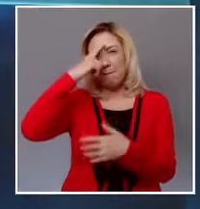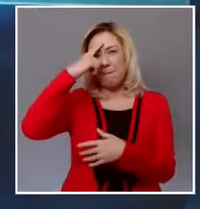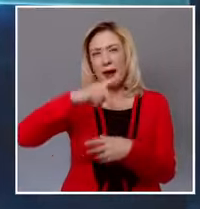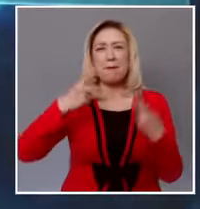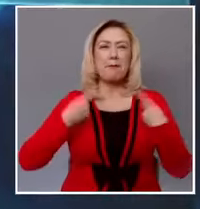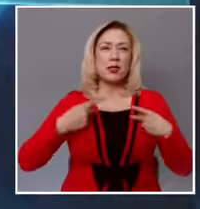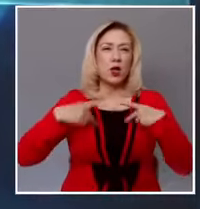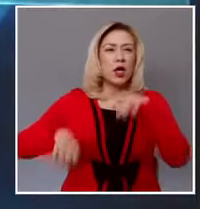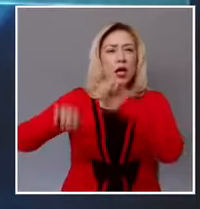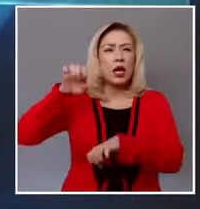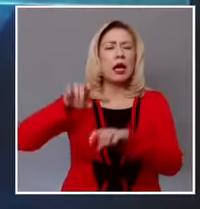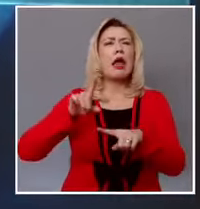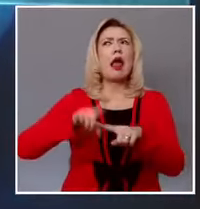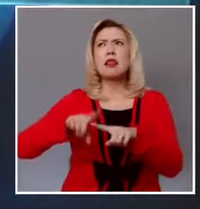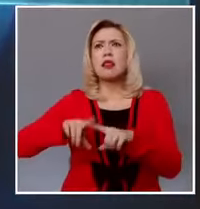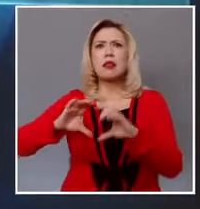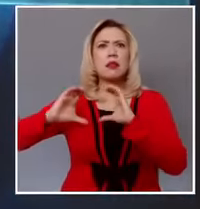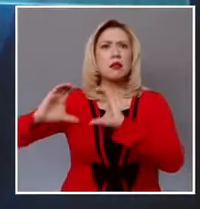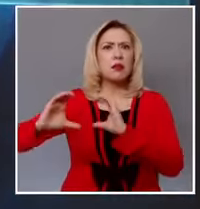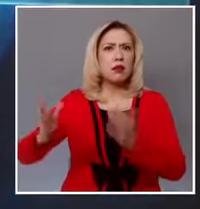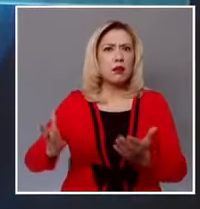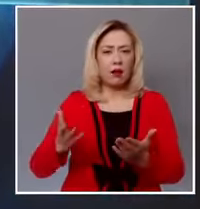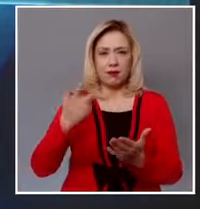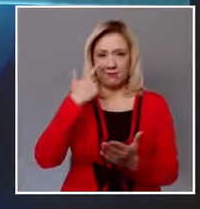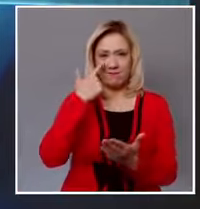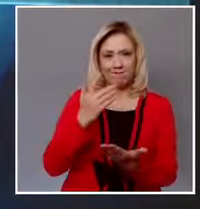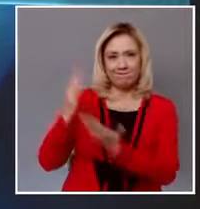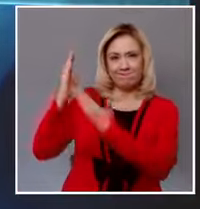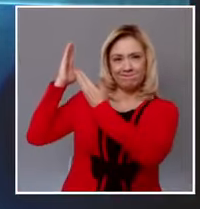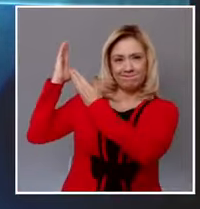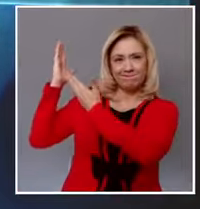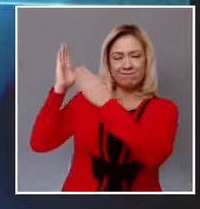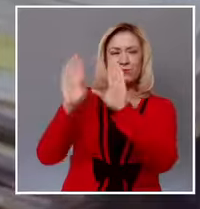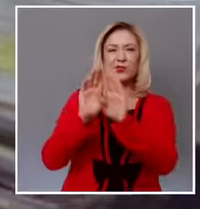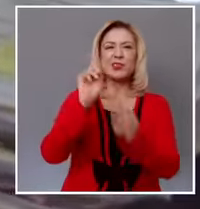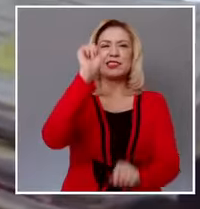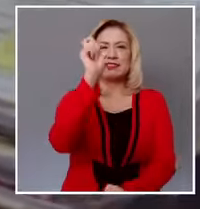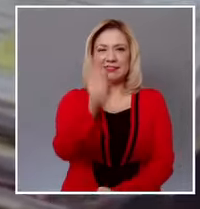le presentamos los criterios de la Suprema Corte al respecto.